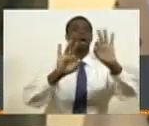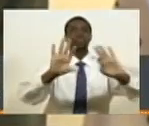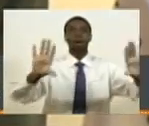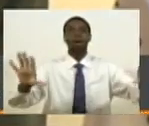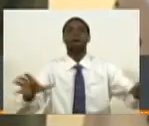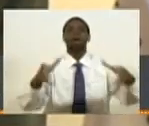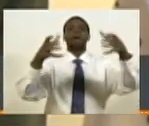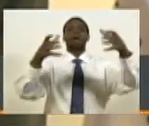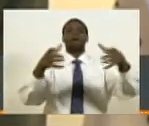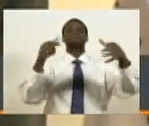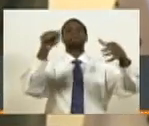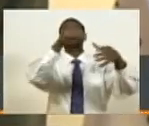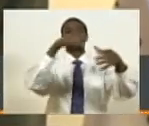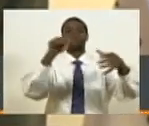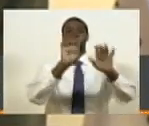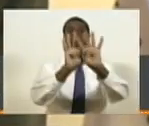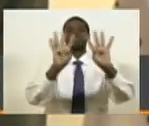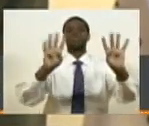Constituyente.